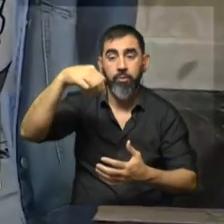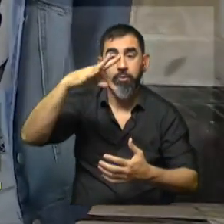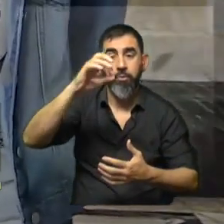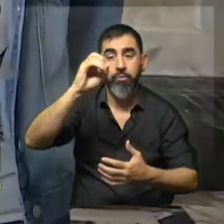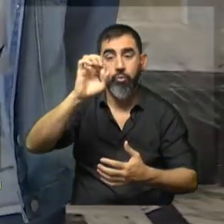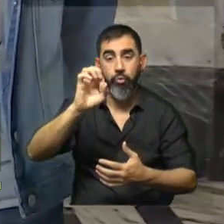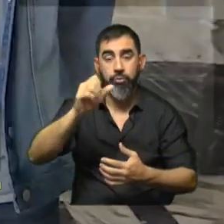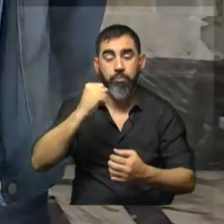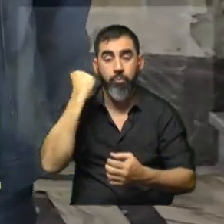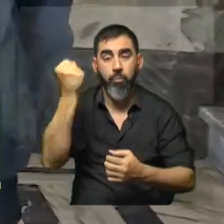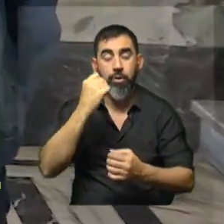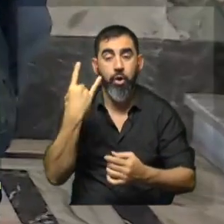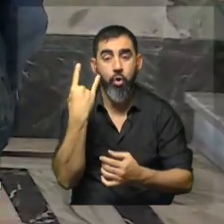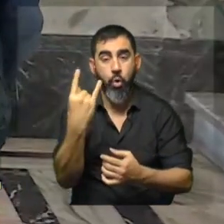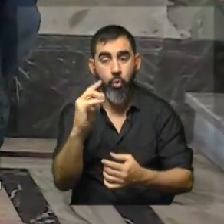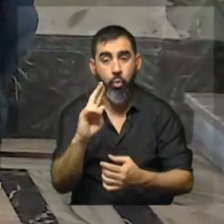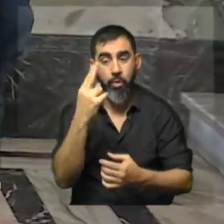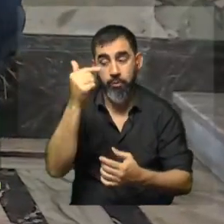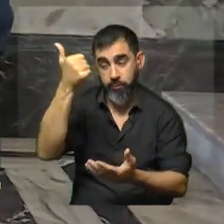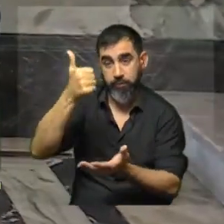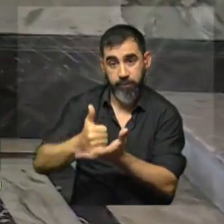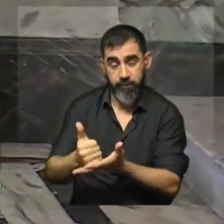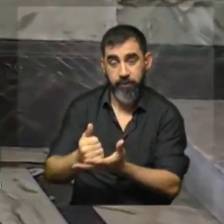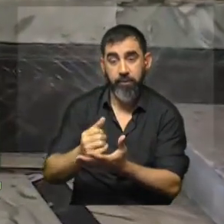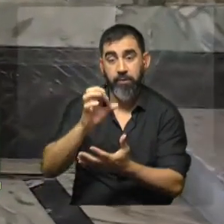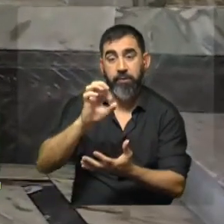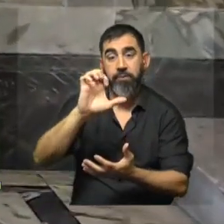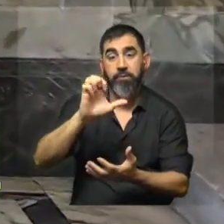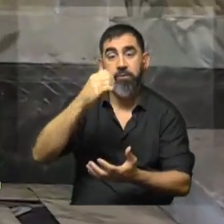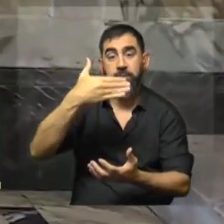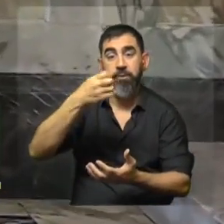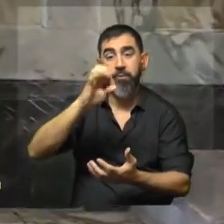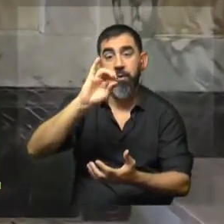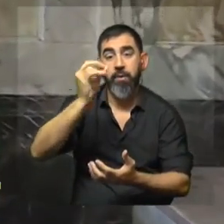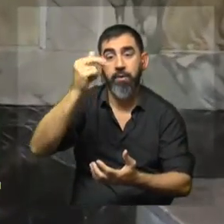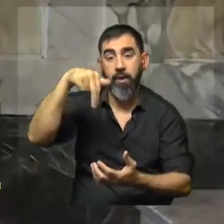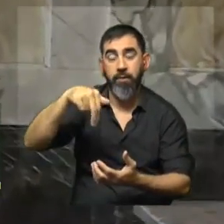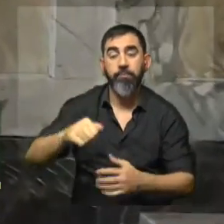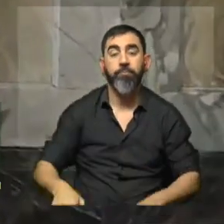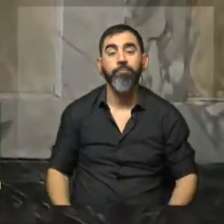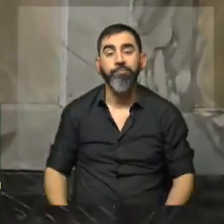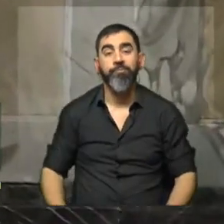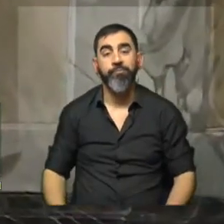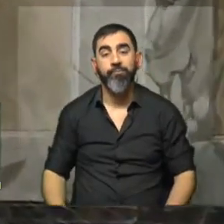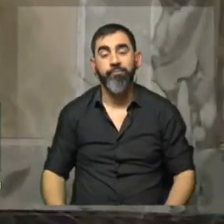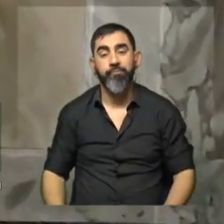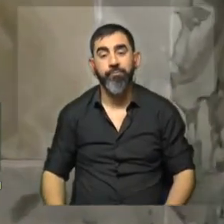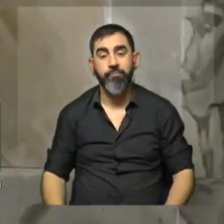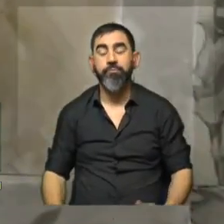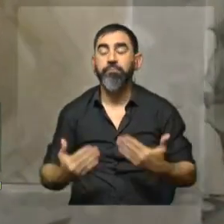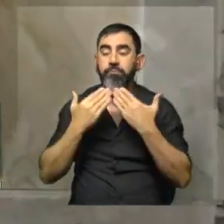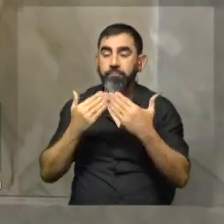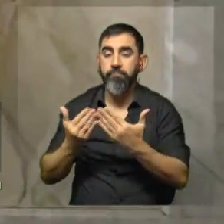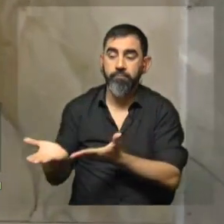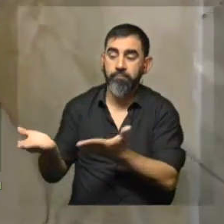historia del rock uruguayo. Y estamos con Sebastián Gavilanes, lo tenemos aquí con nosotros en la Sala Zitarrosa. Bueno, Sebastián, gracias por